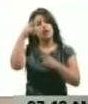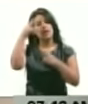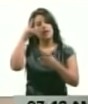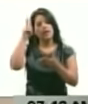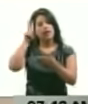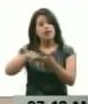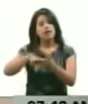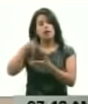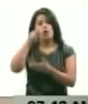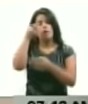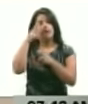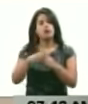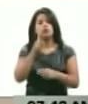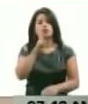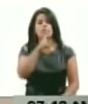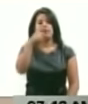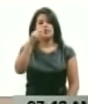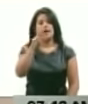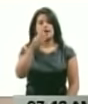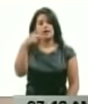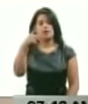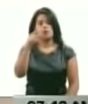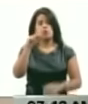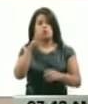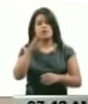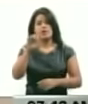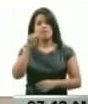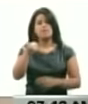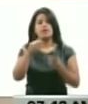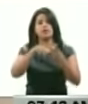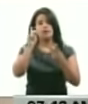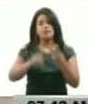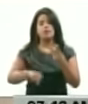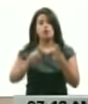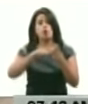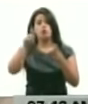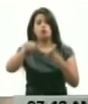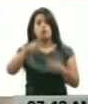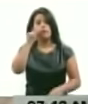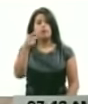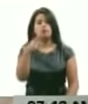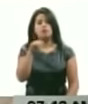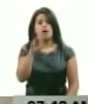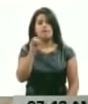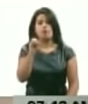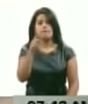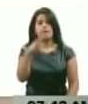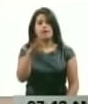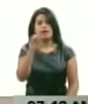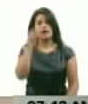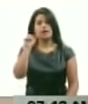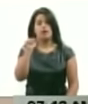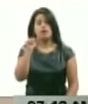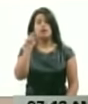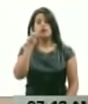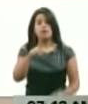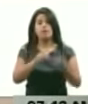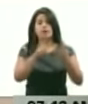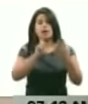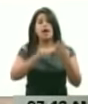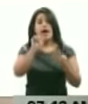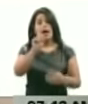festival, Tareb William Saab, pero también leímos a Gustavo Pereira, leímos a Ramón Palomares, a Ana Enriqueta